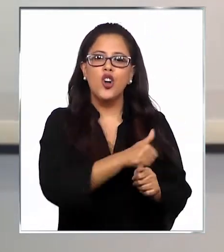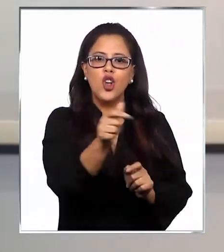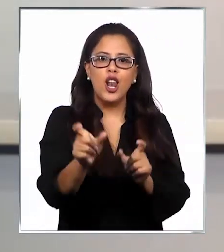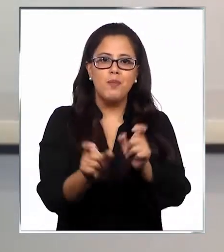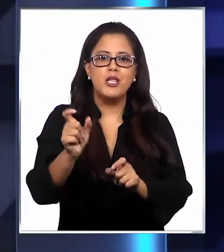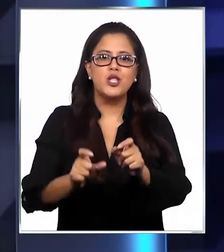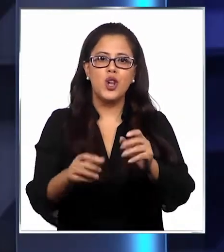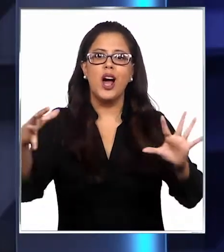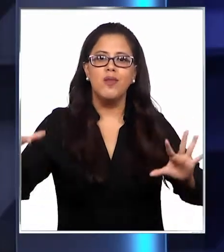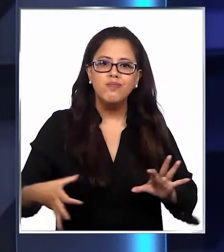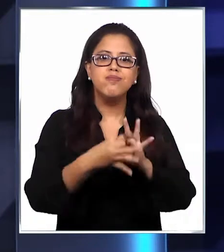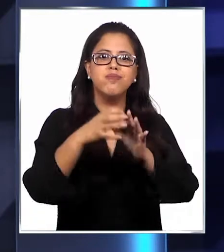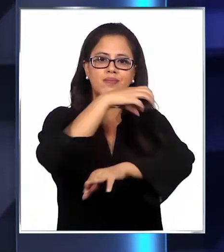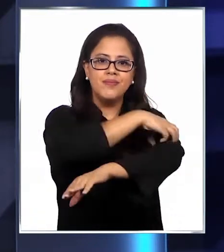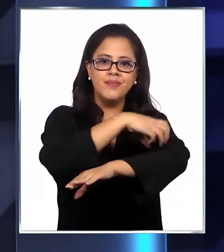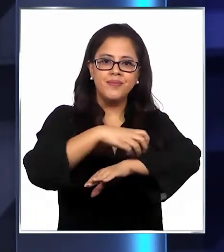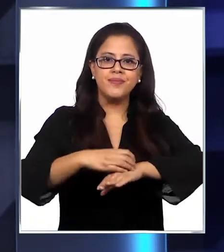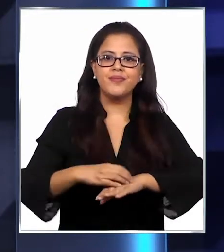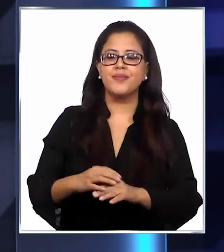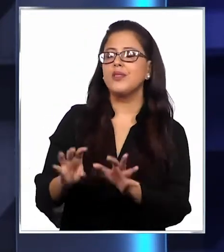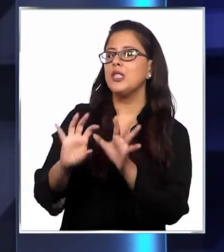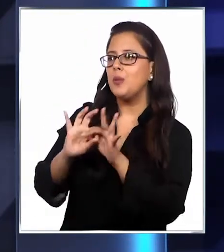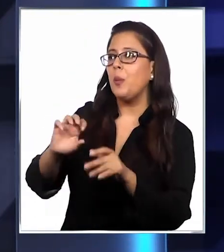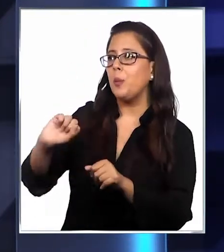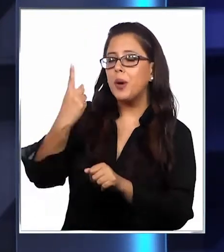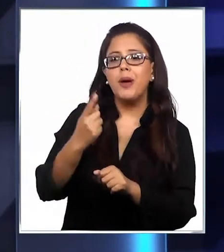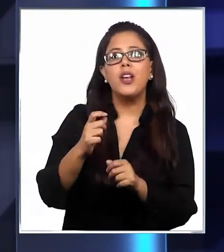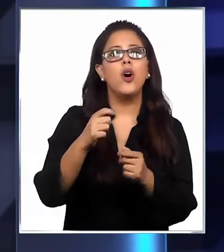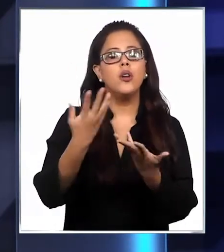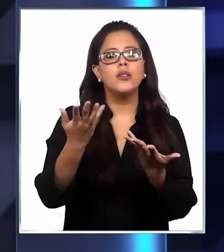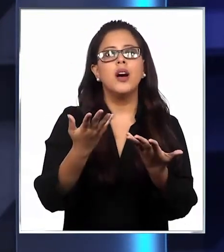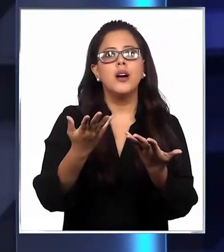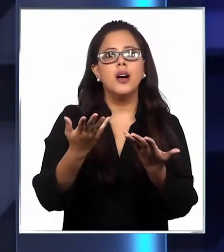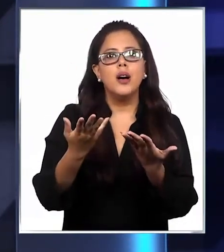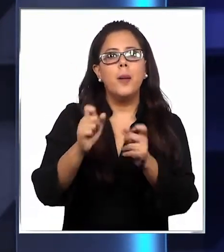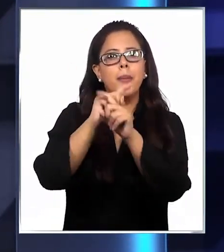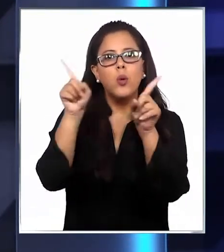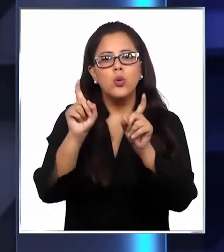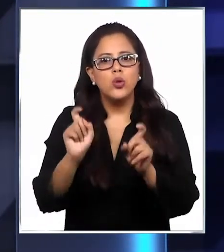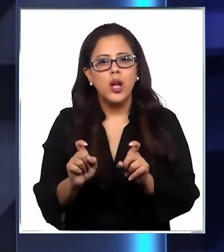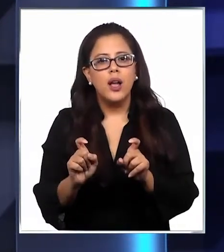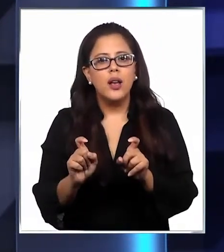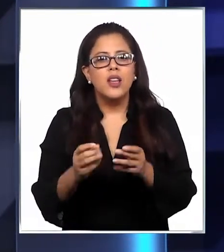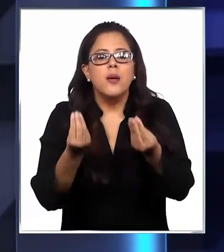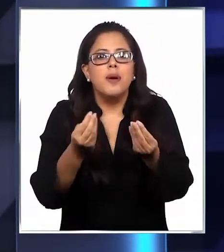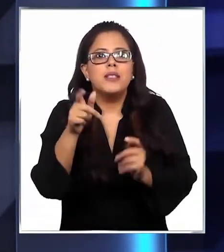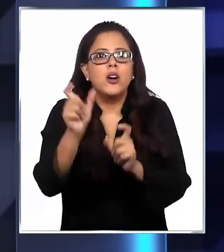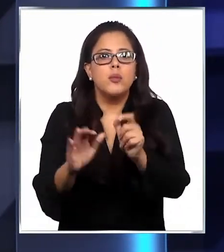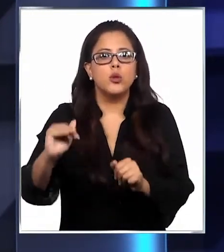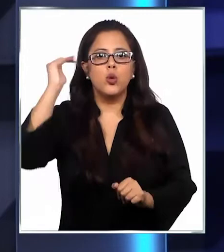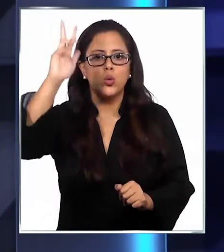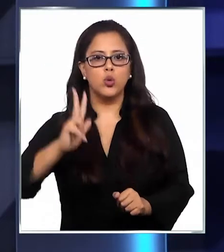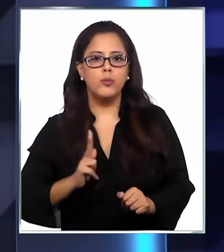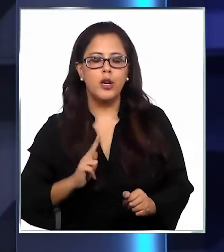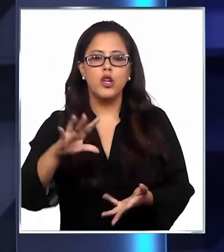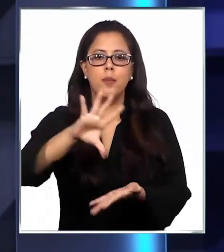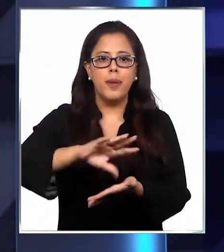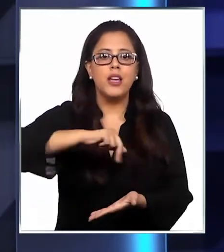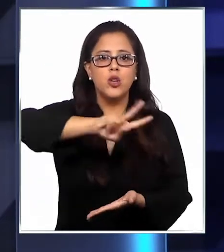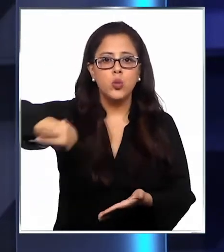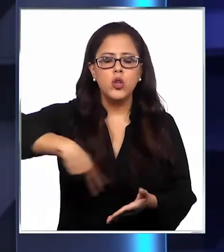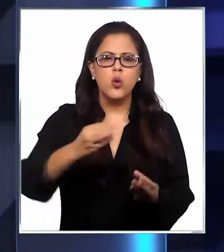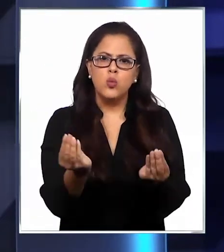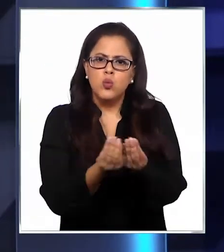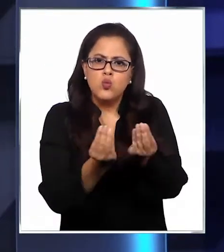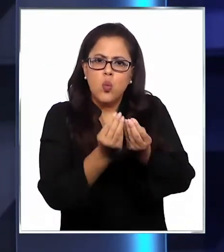conectadas. Muchas gracias. Bueno, lo primero que le quiero preguntar es si usted podría hacernos una especie de radiografía de los adultos mayores en nuestro país, que son